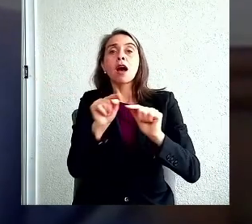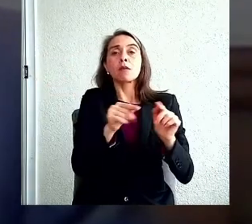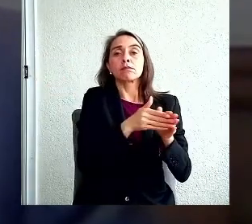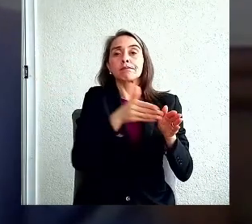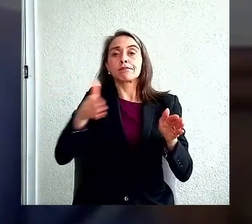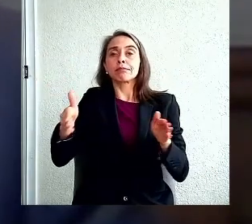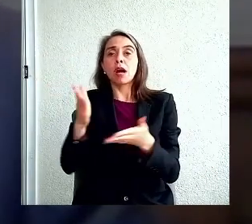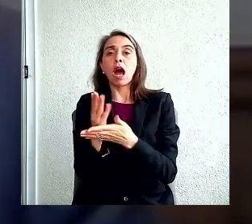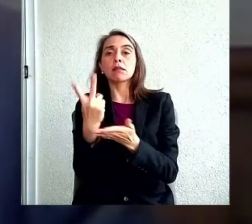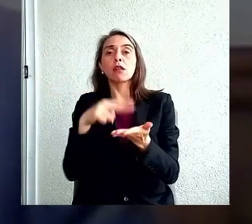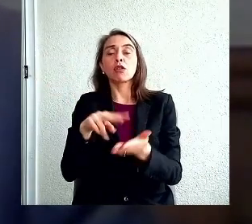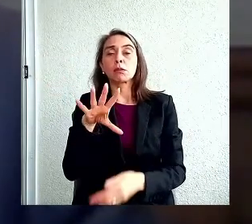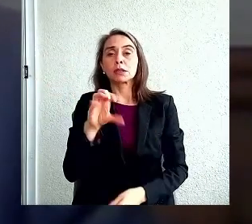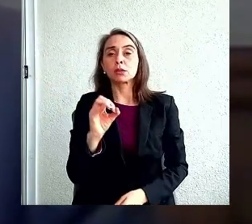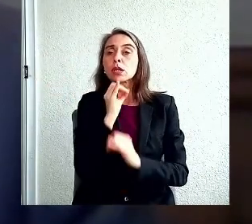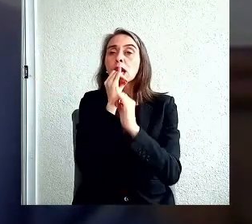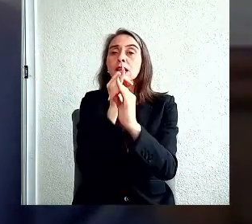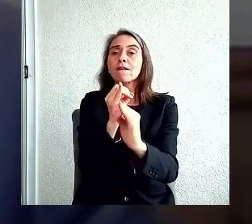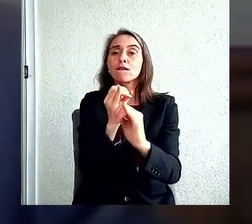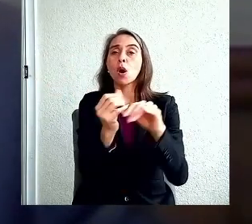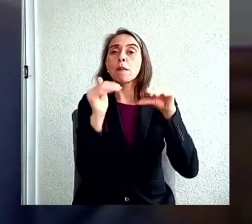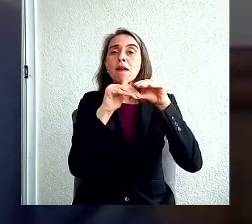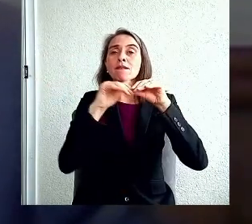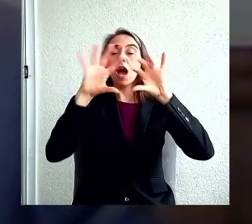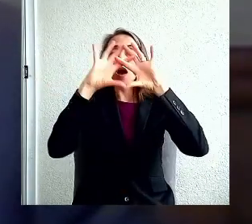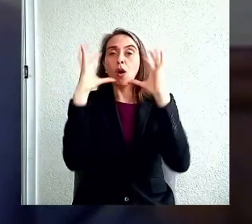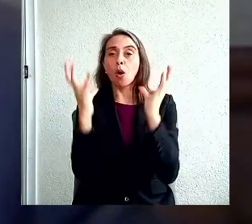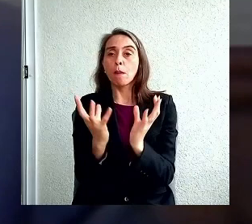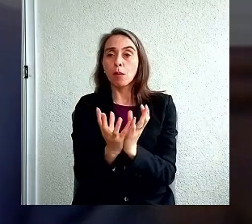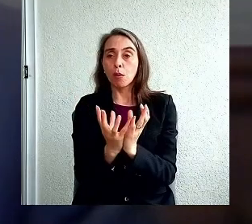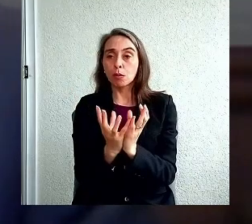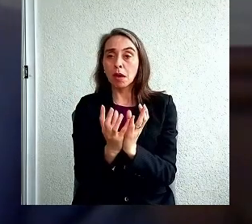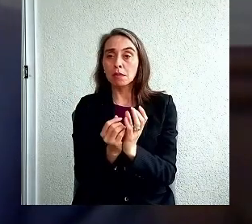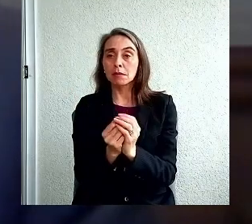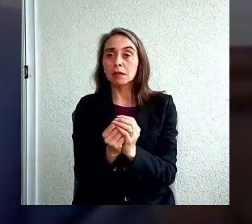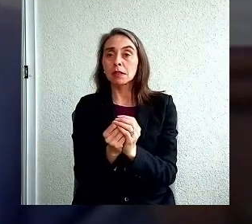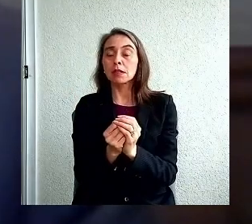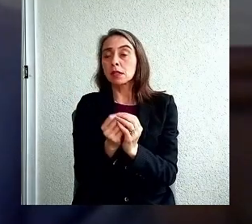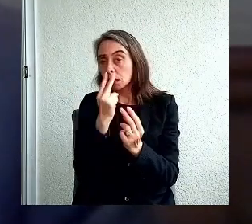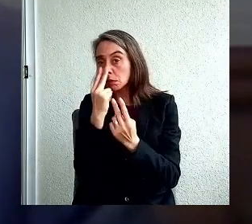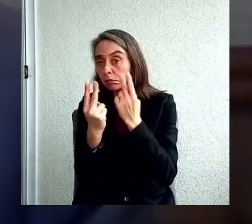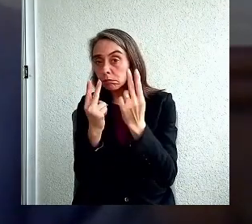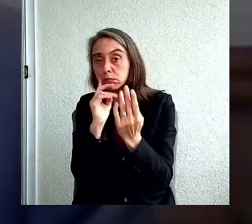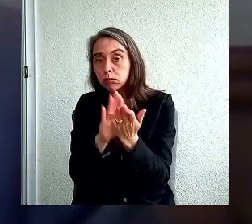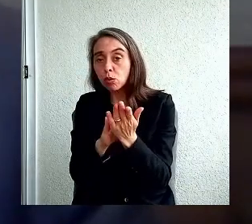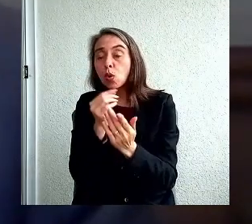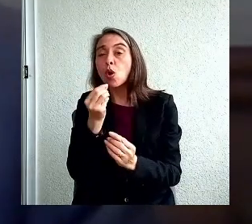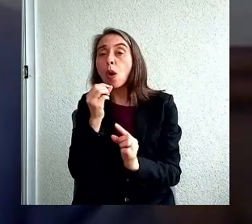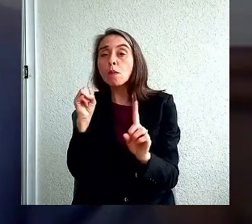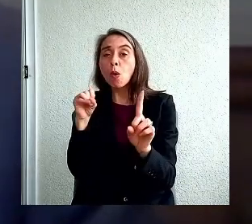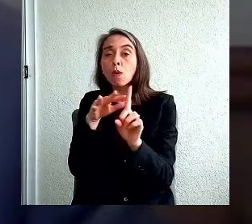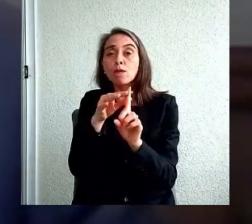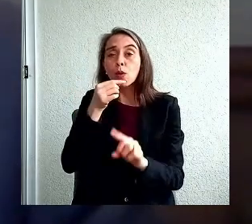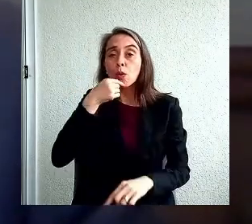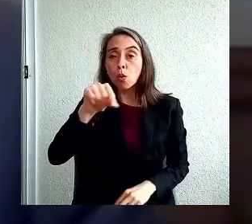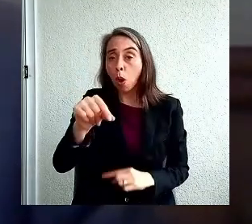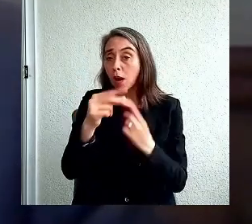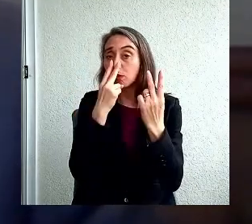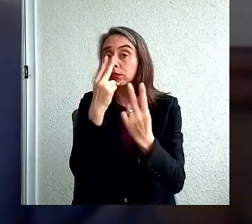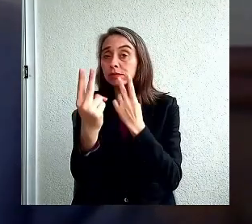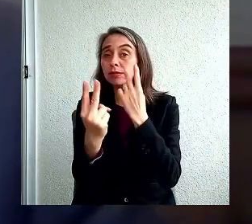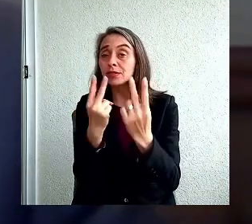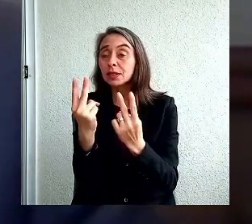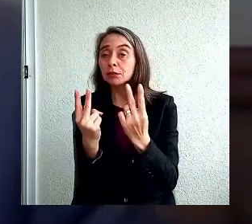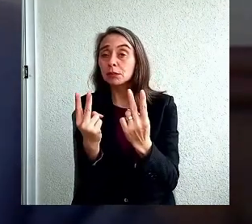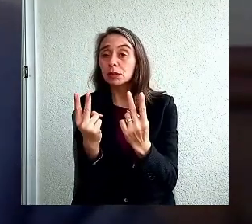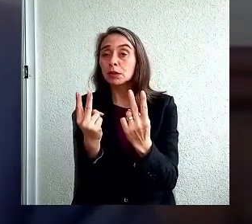Mundial. Las consecuencias más evidentes e inmediatas que ya estamos viendo, como sequías extremas y